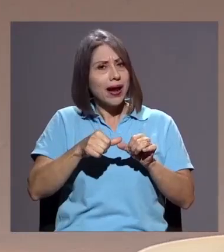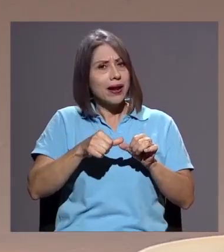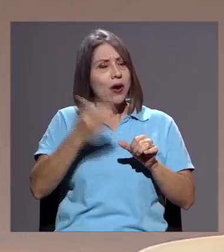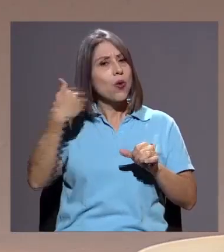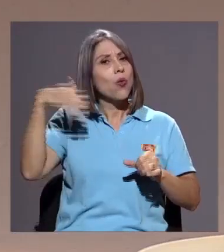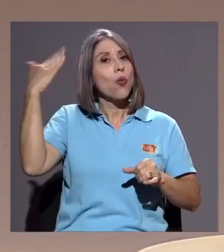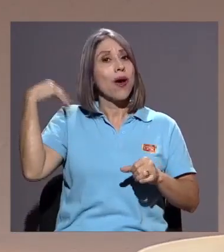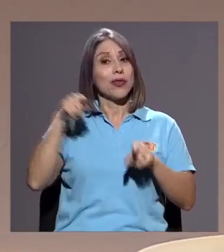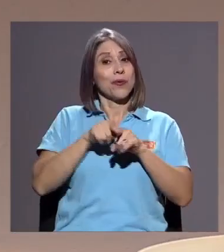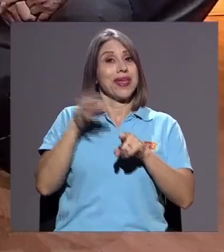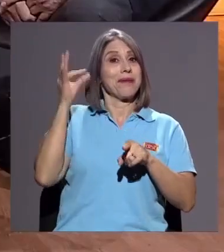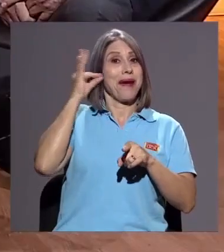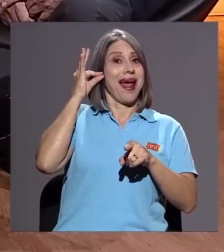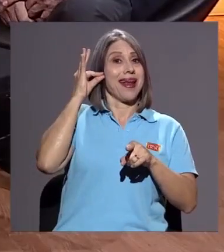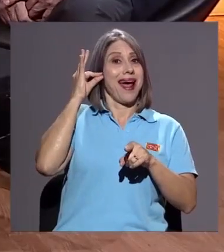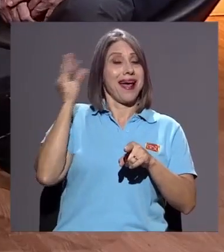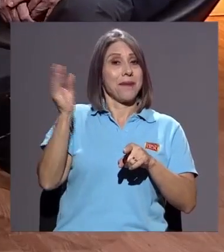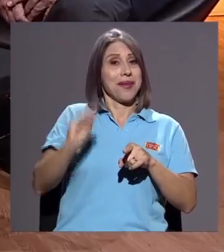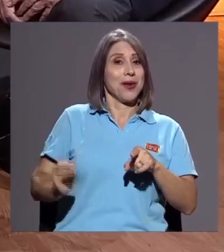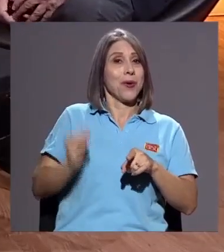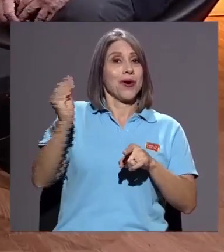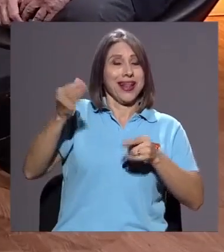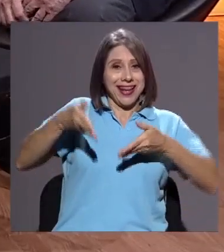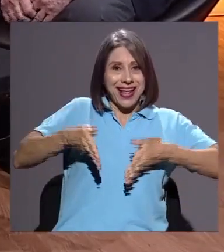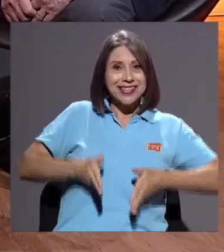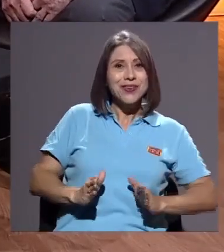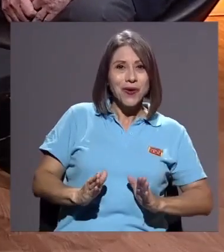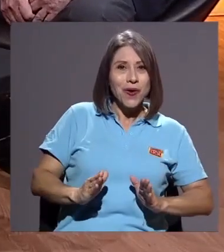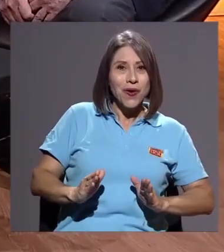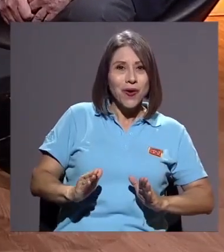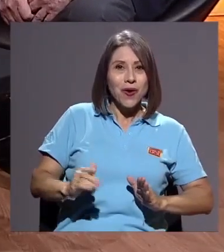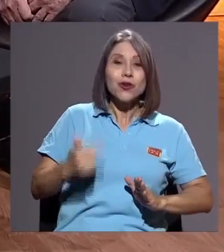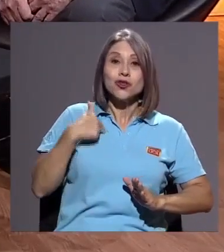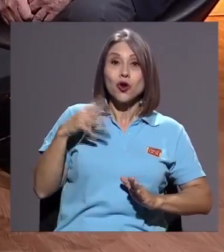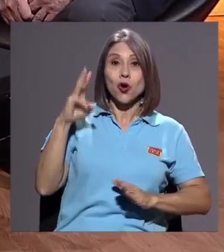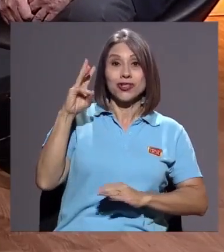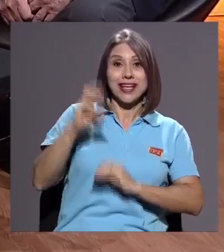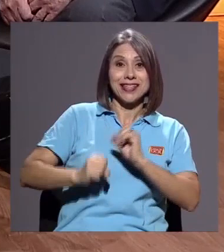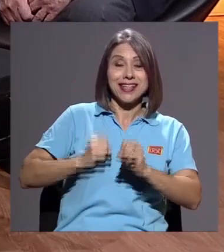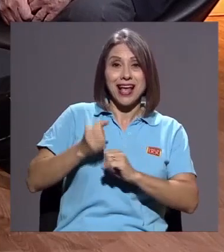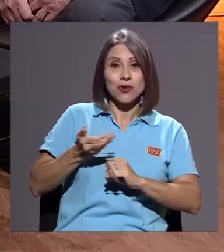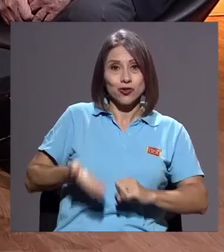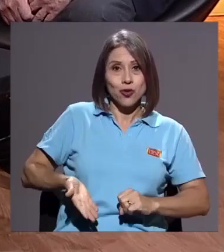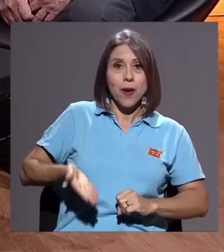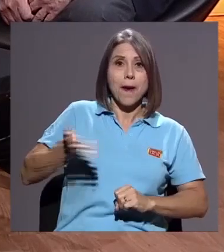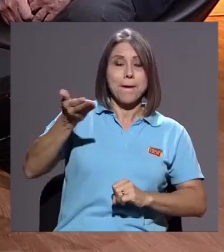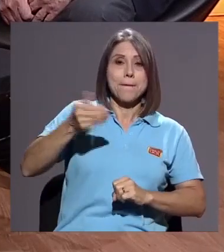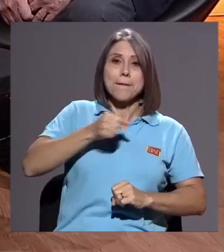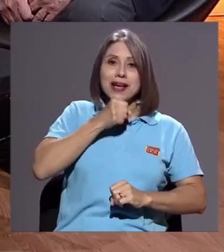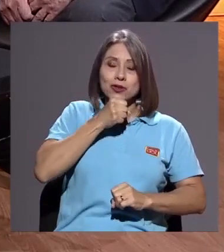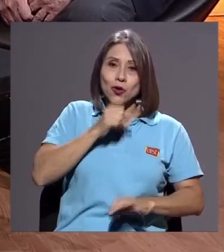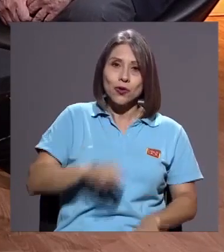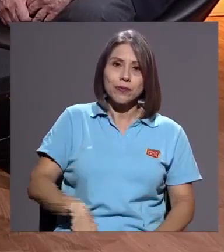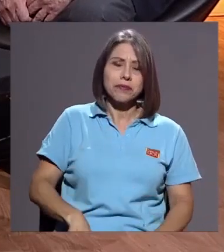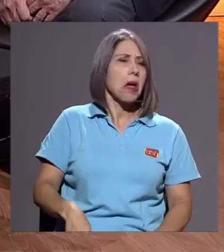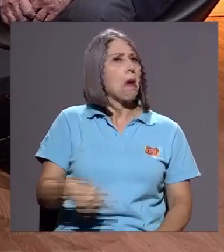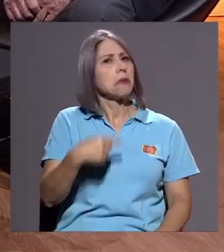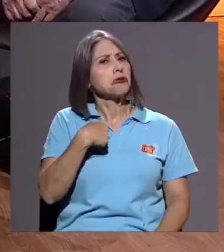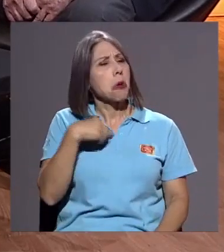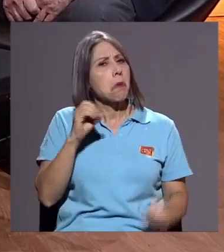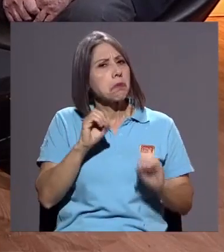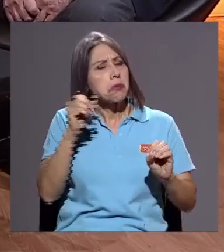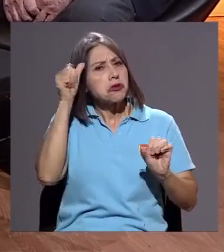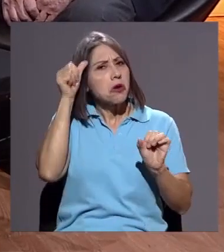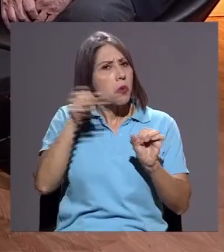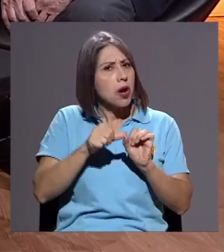cuando mi hermana, que es la menor, nació. Yo soy 6 años mayor que ella. No tengo ningún recuerdo de